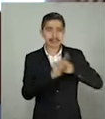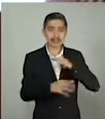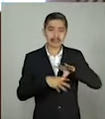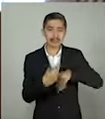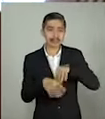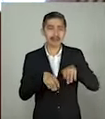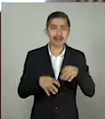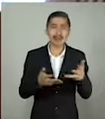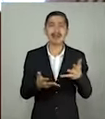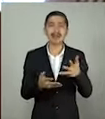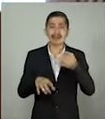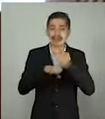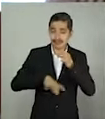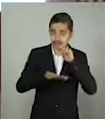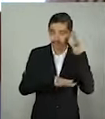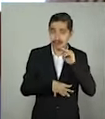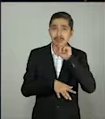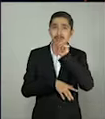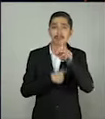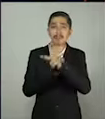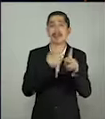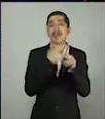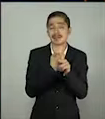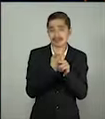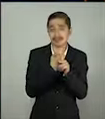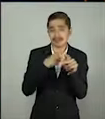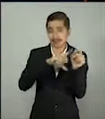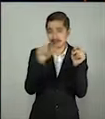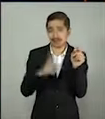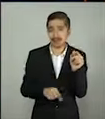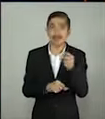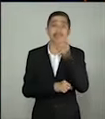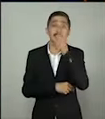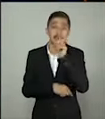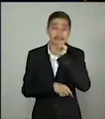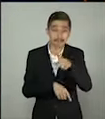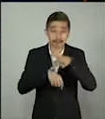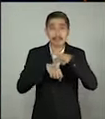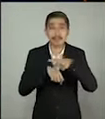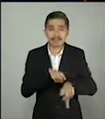el estado de Michoacán y en todo el país. Incluso ponen en